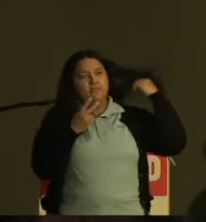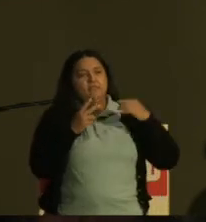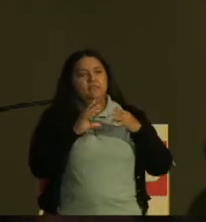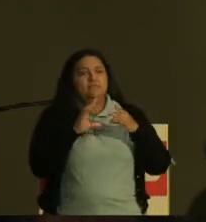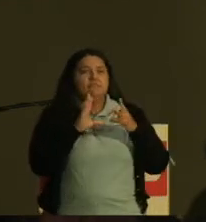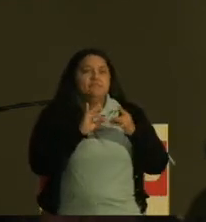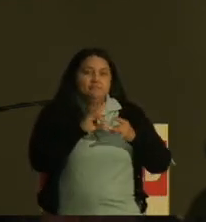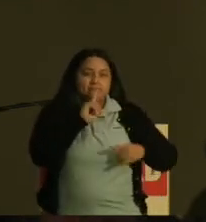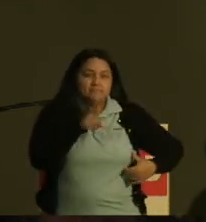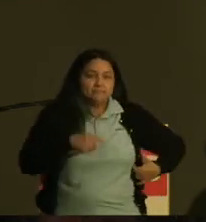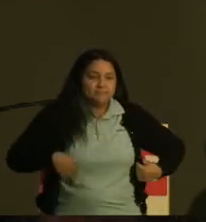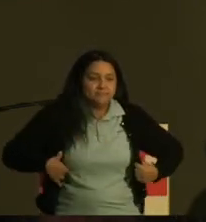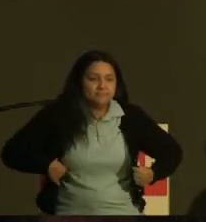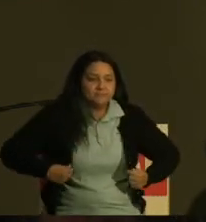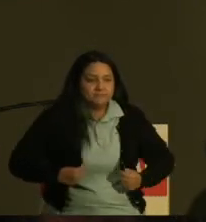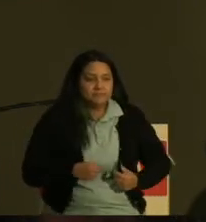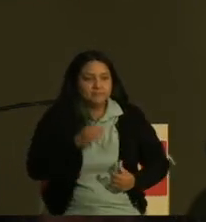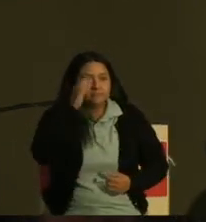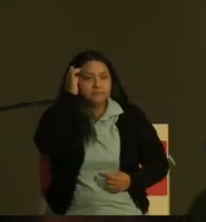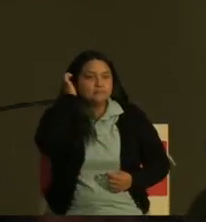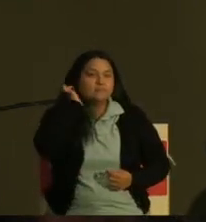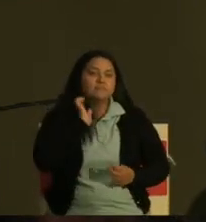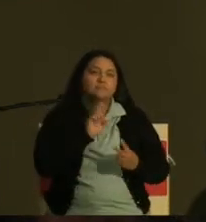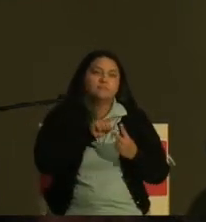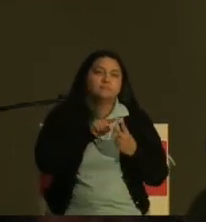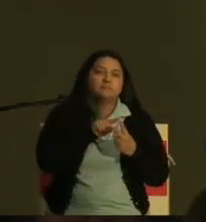Una es muy simple, ¿no? Y la otra más, pero